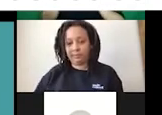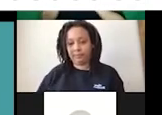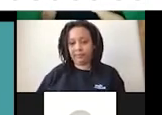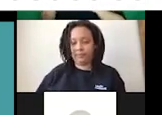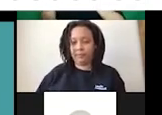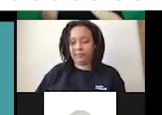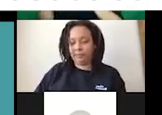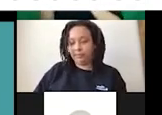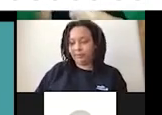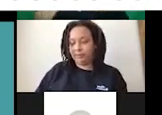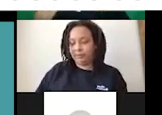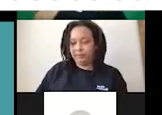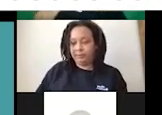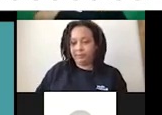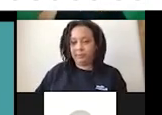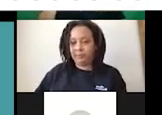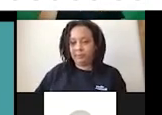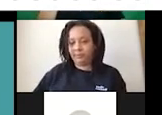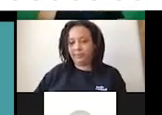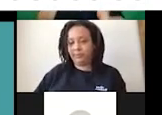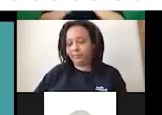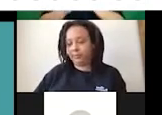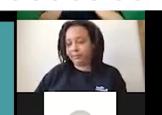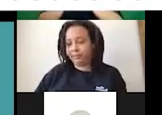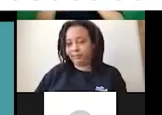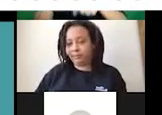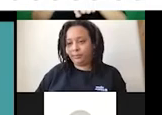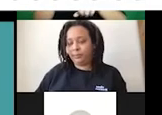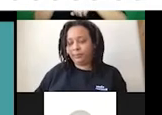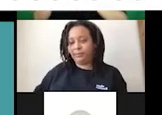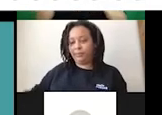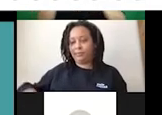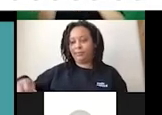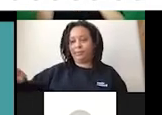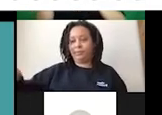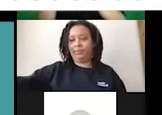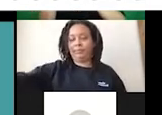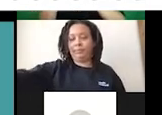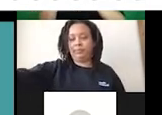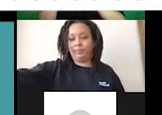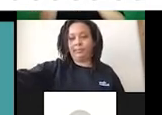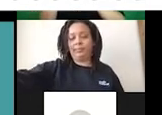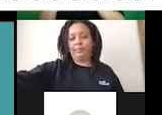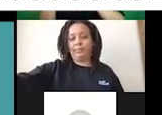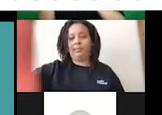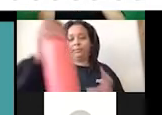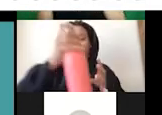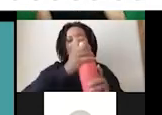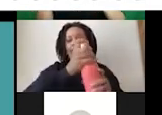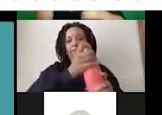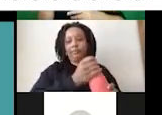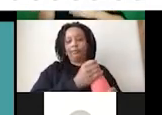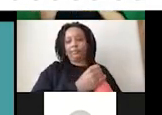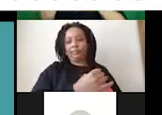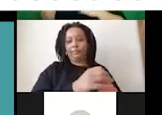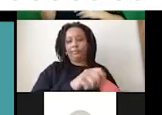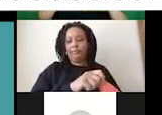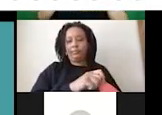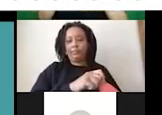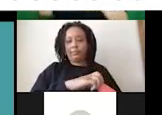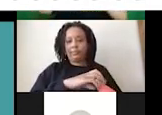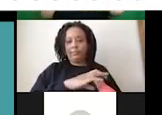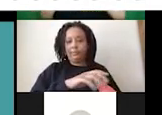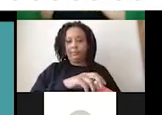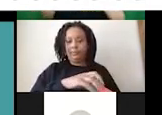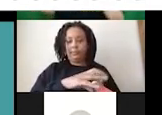impactó fue que solemos hablar sobre la